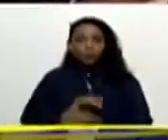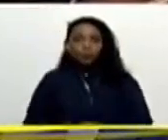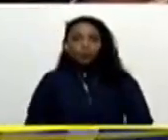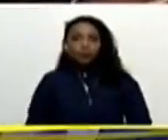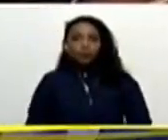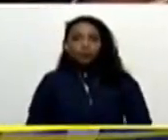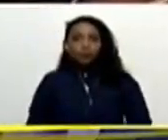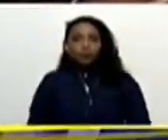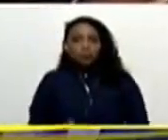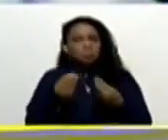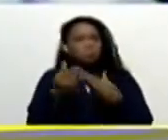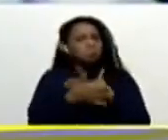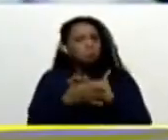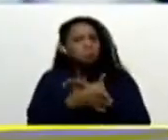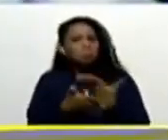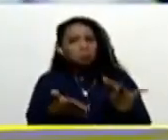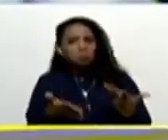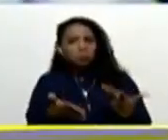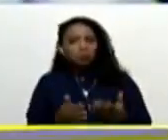para